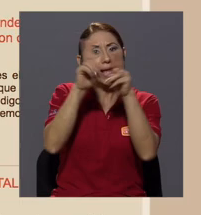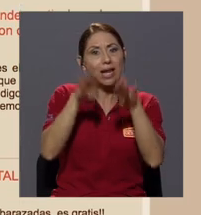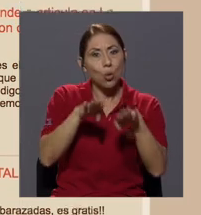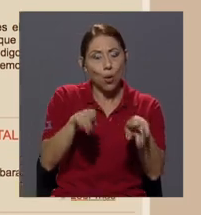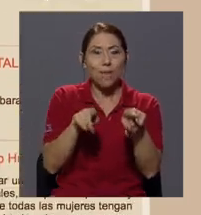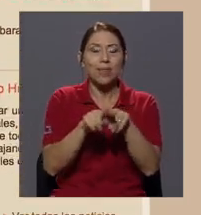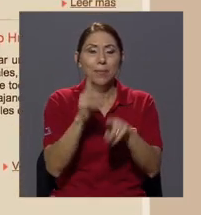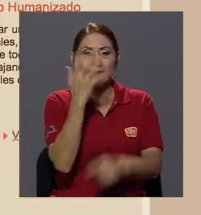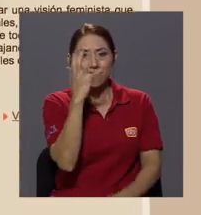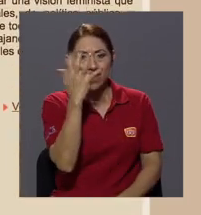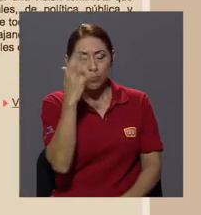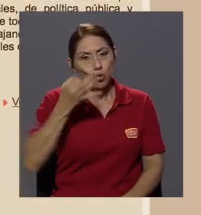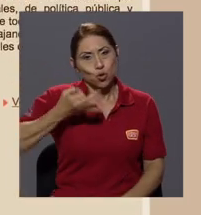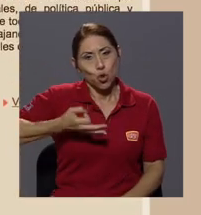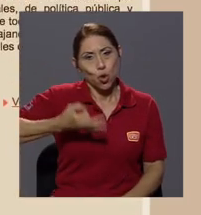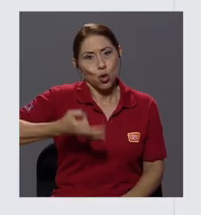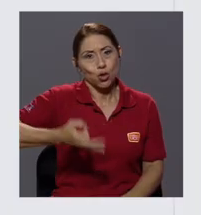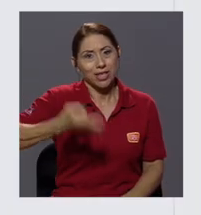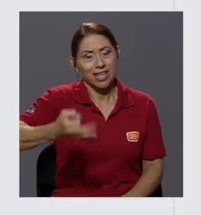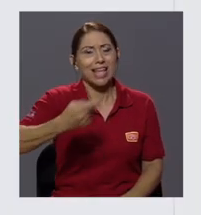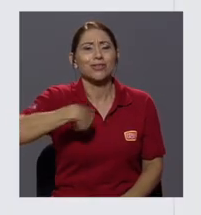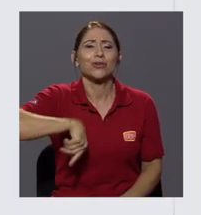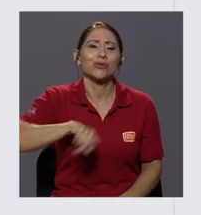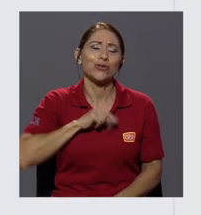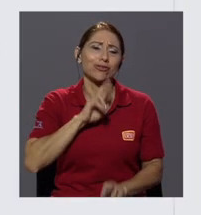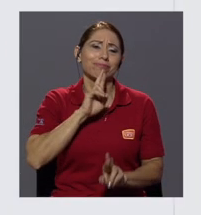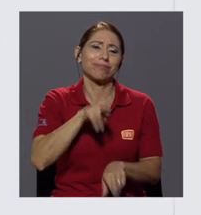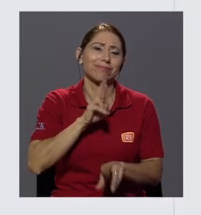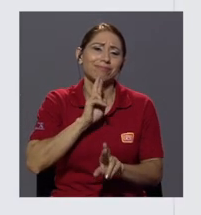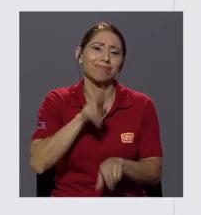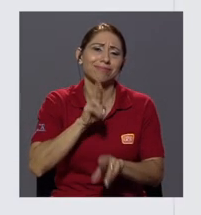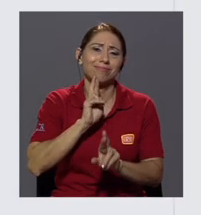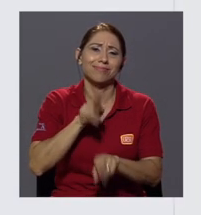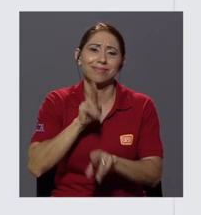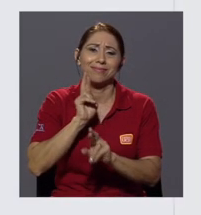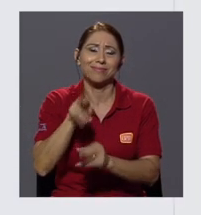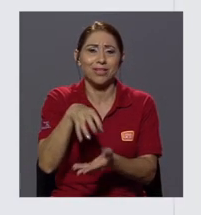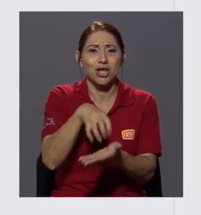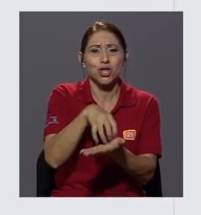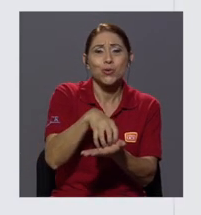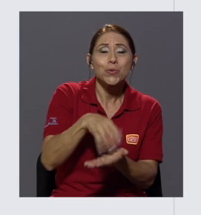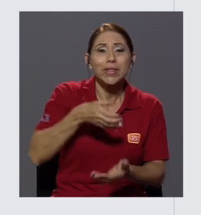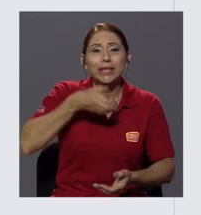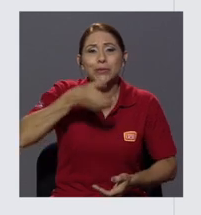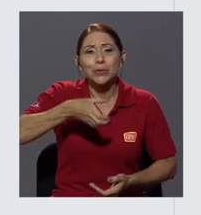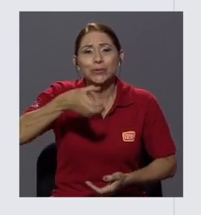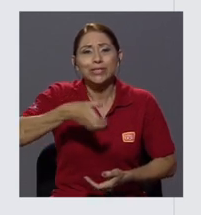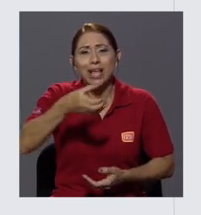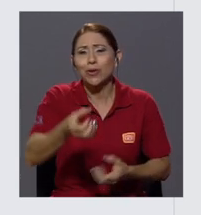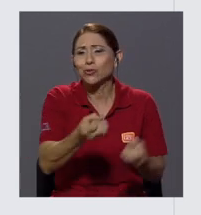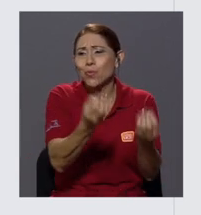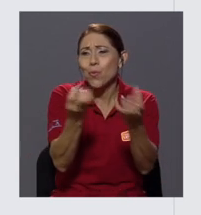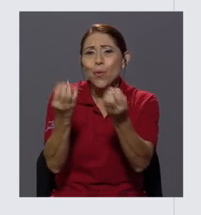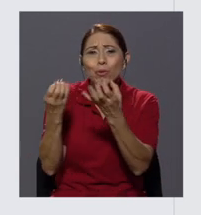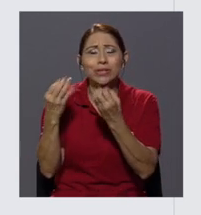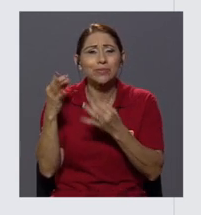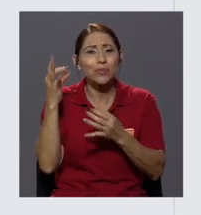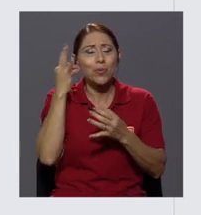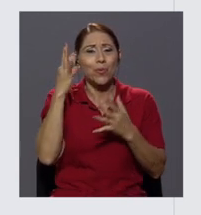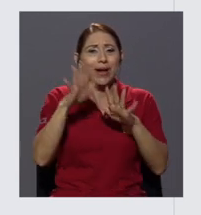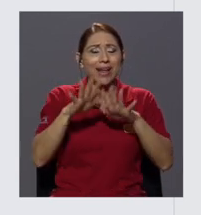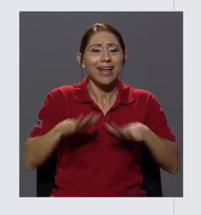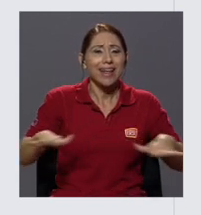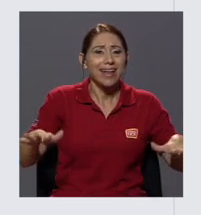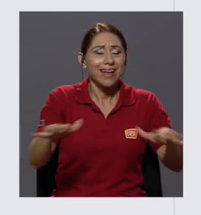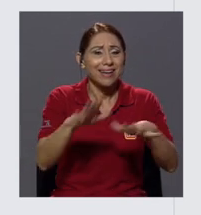estamos en facebook todos los días pasamos horas respondiendo a dudas y consejos y de vidente miles de mujeres